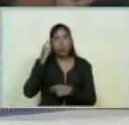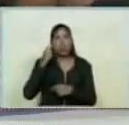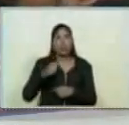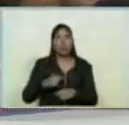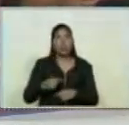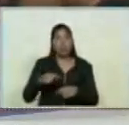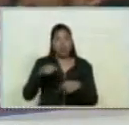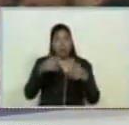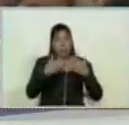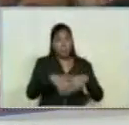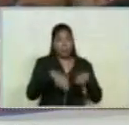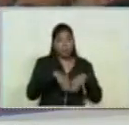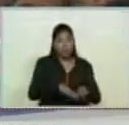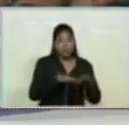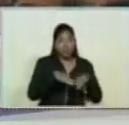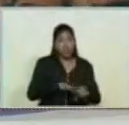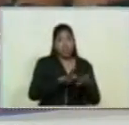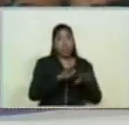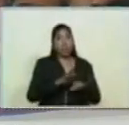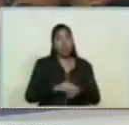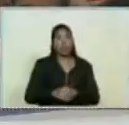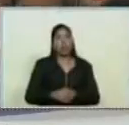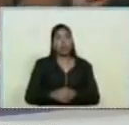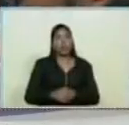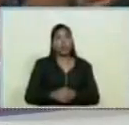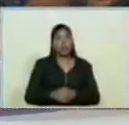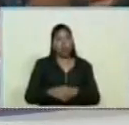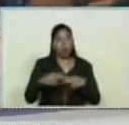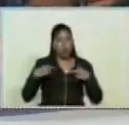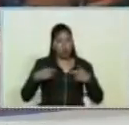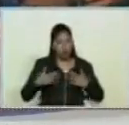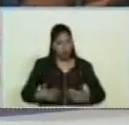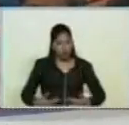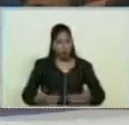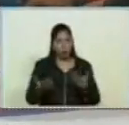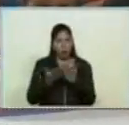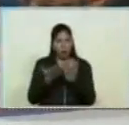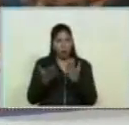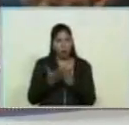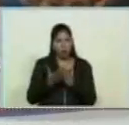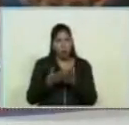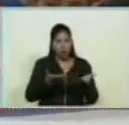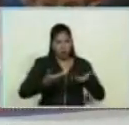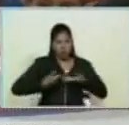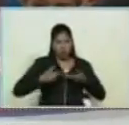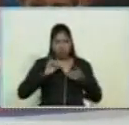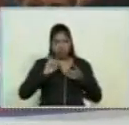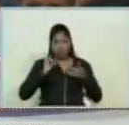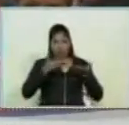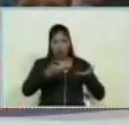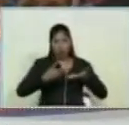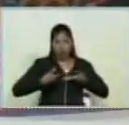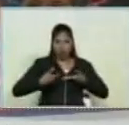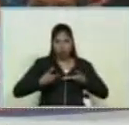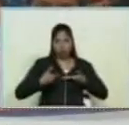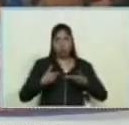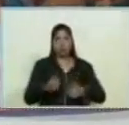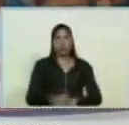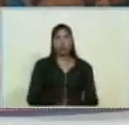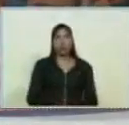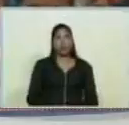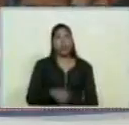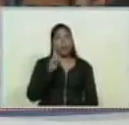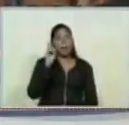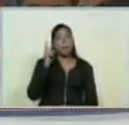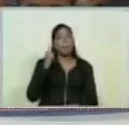Con la textilera, la confección de sus uniformes escolares que ya están recibiendo para su inicio de clase. Y al